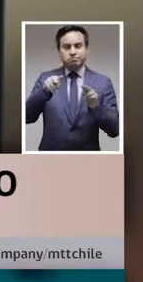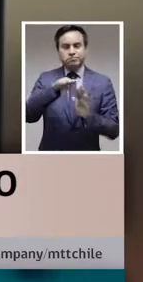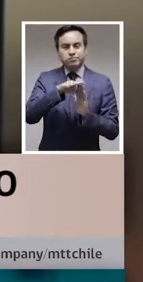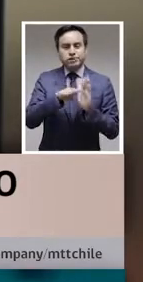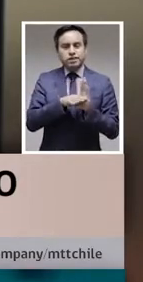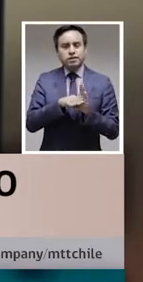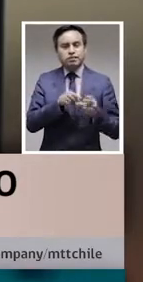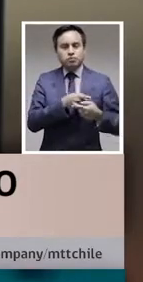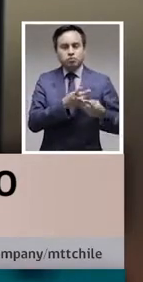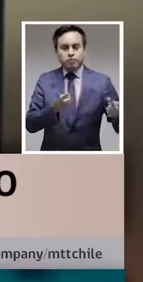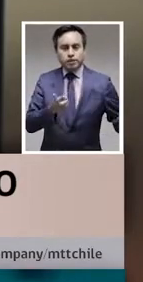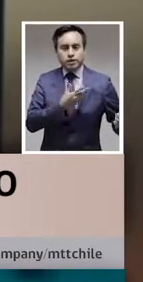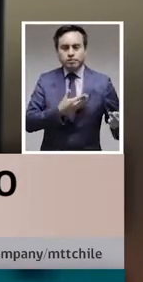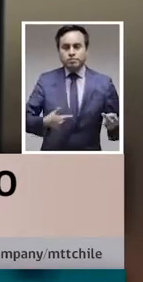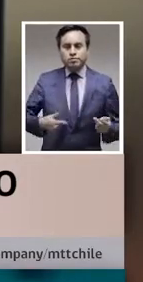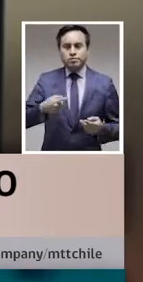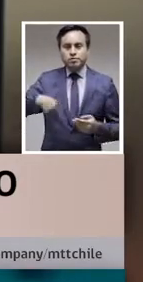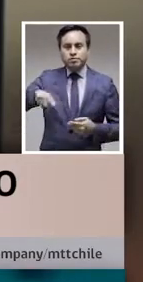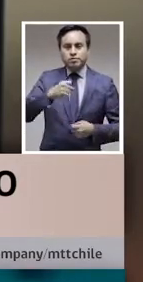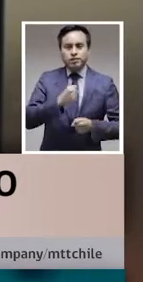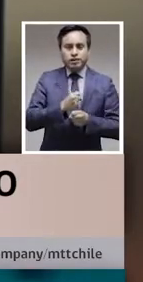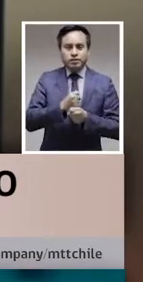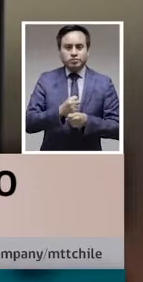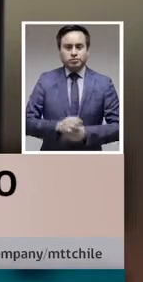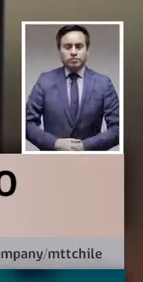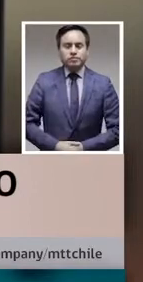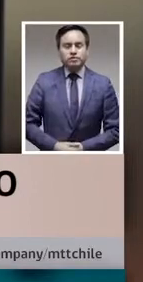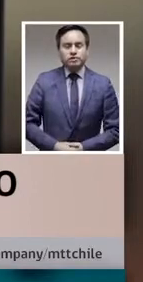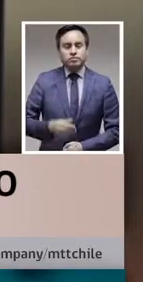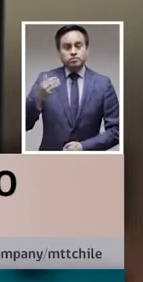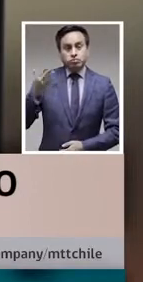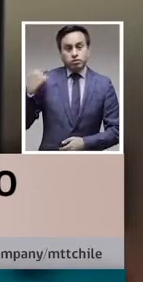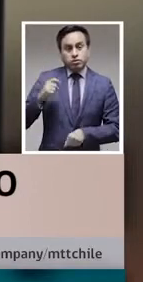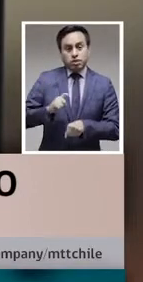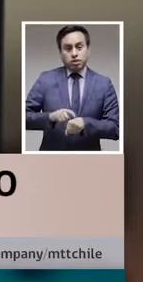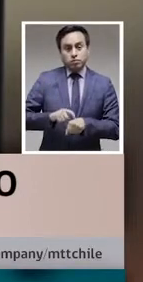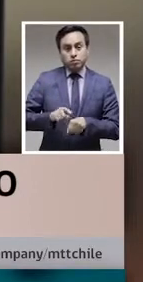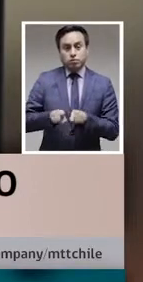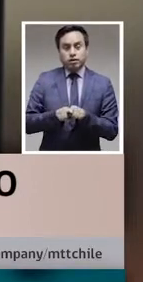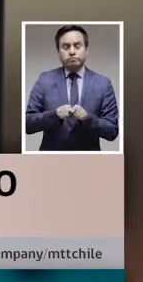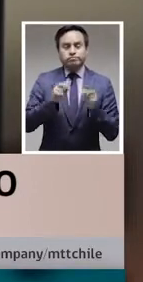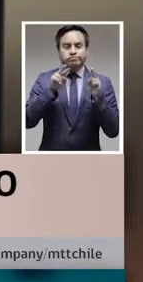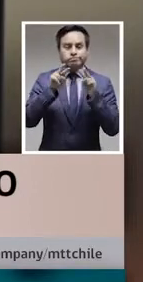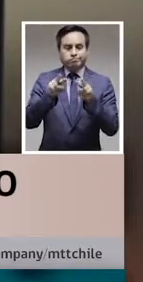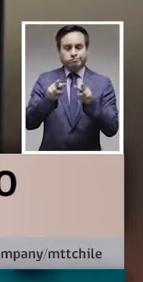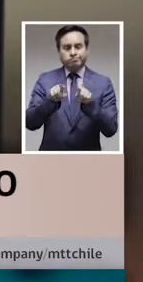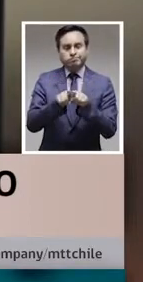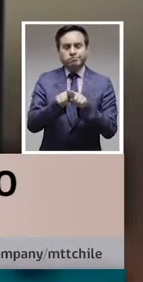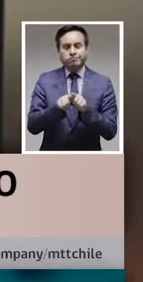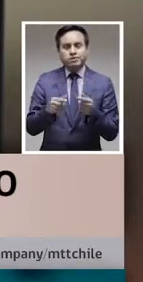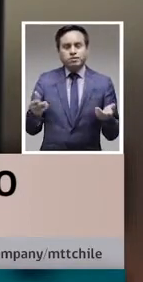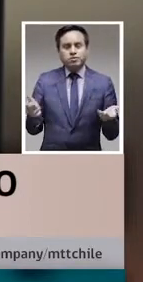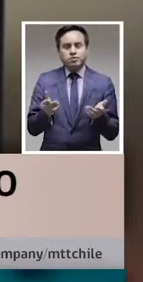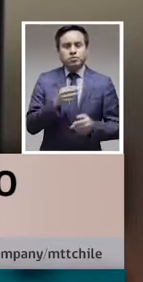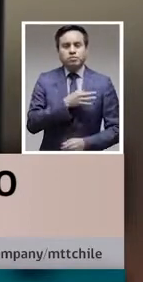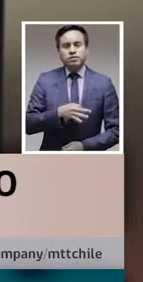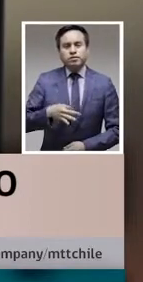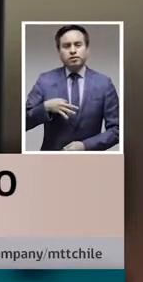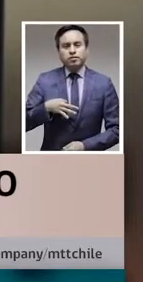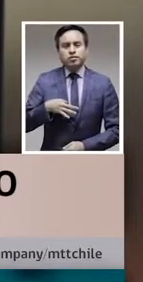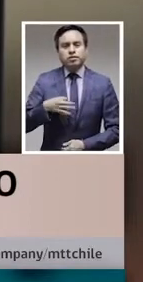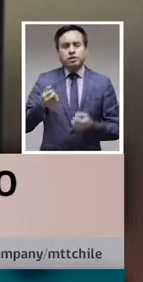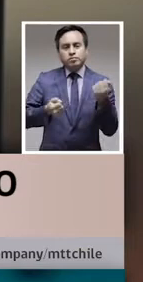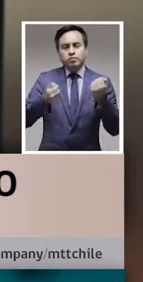política pública con la que trabajamos. En el último tiempo ha quedado en evidencia cómo el Ministerio de